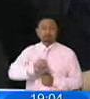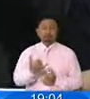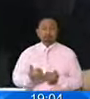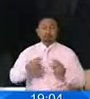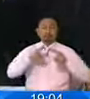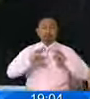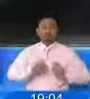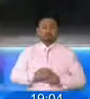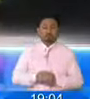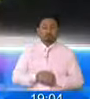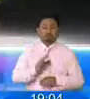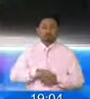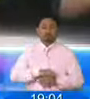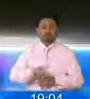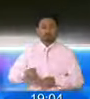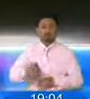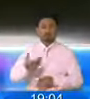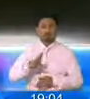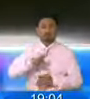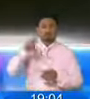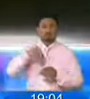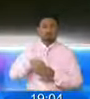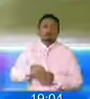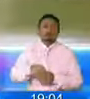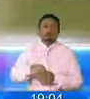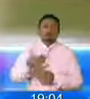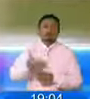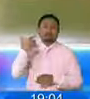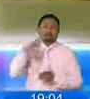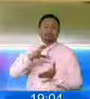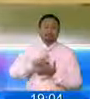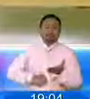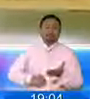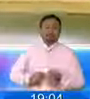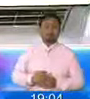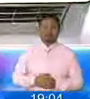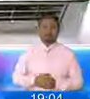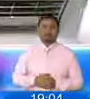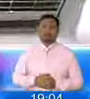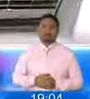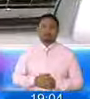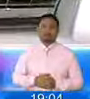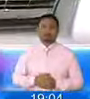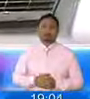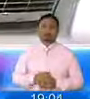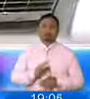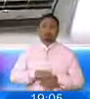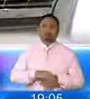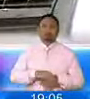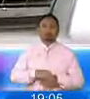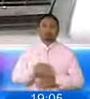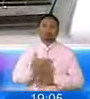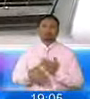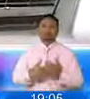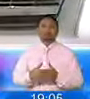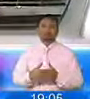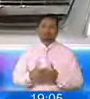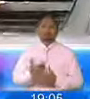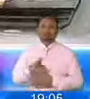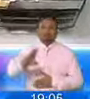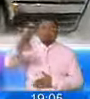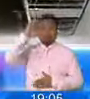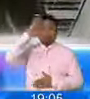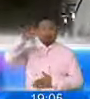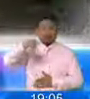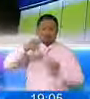investiga son los destinos de los fondos que fueron retirados del partido en meses pasados. Esto luego del allanamiento que realizaron la